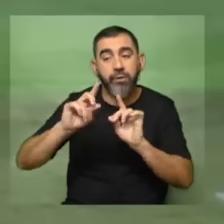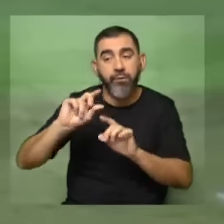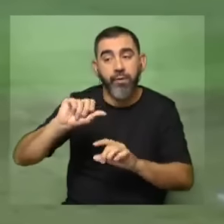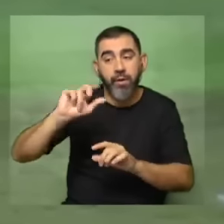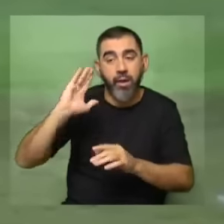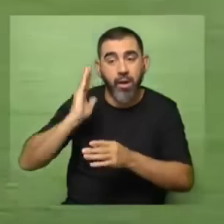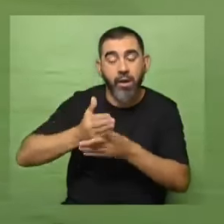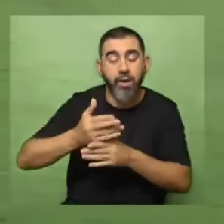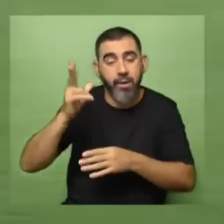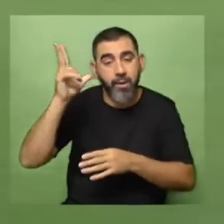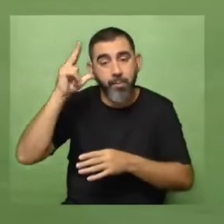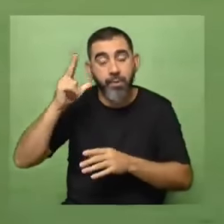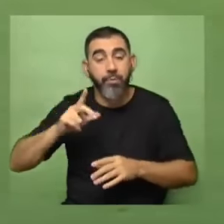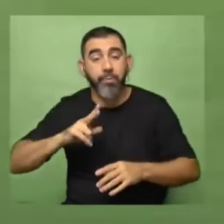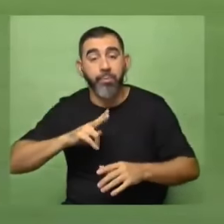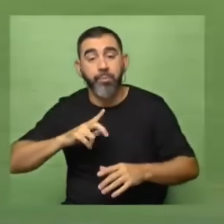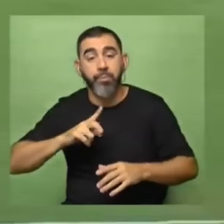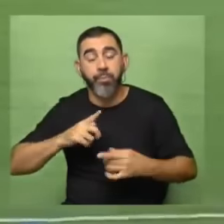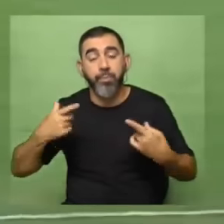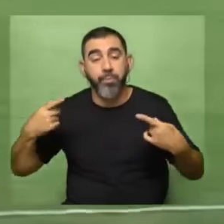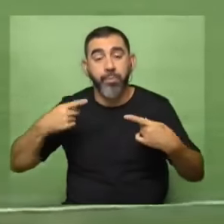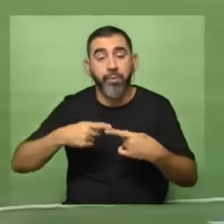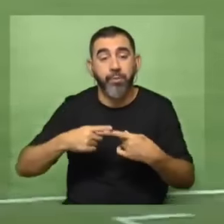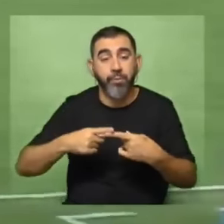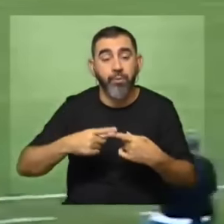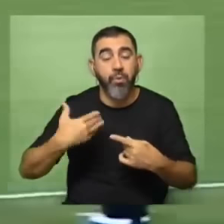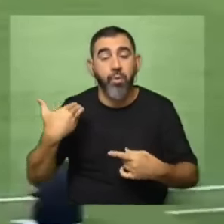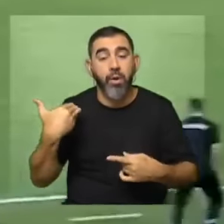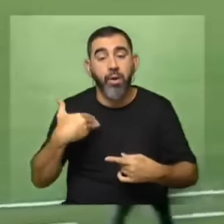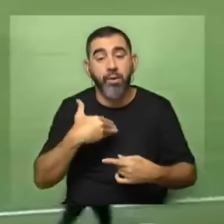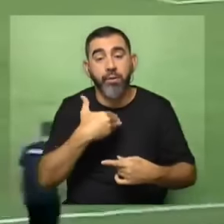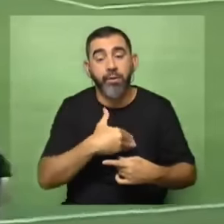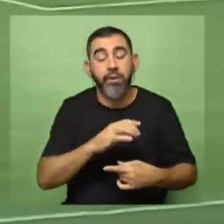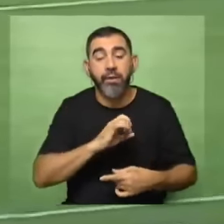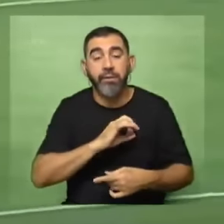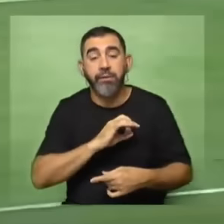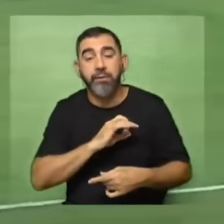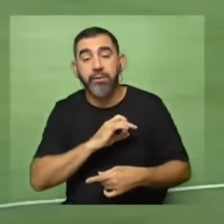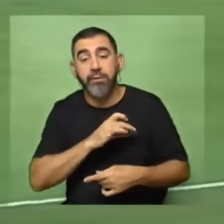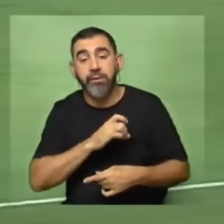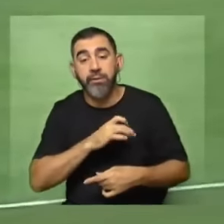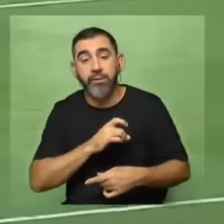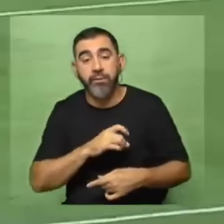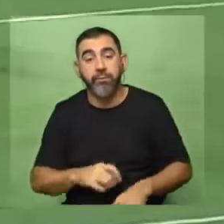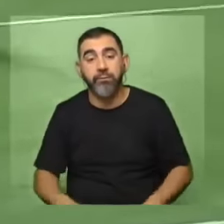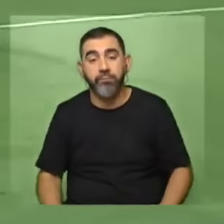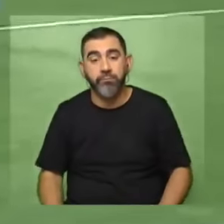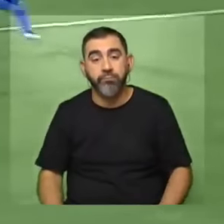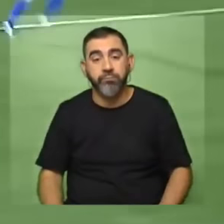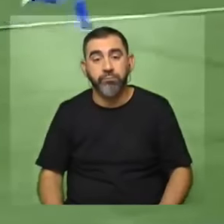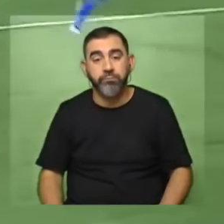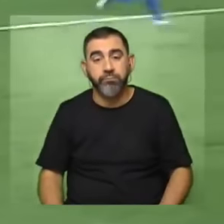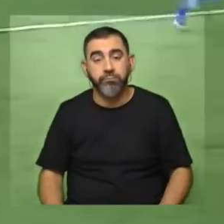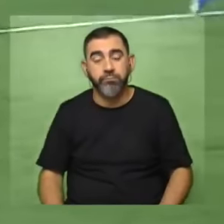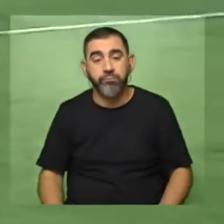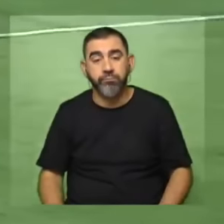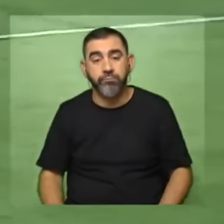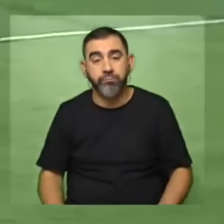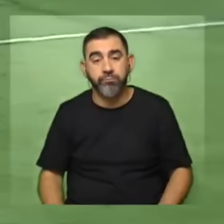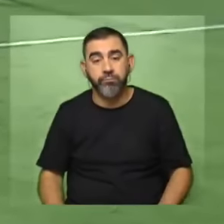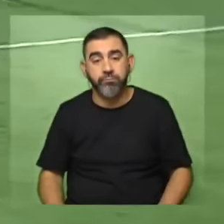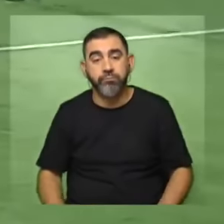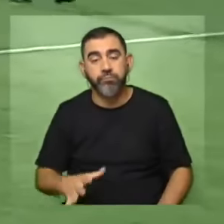a Perú y aguardar a lo que suceda en el partido entre Argentina y chile eh la cosa es así hay